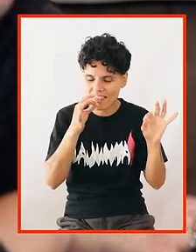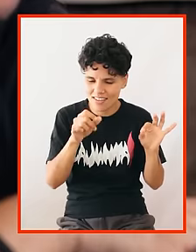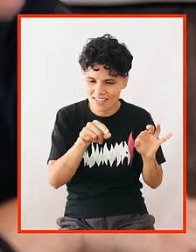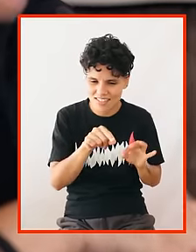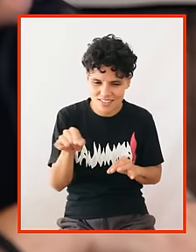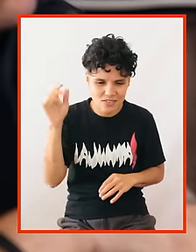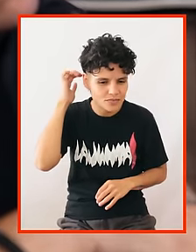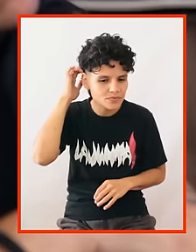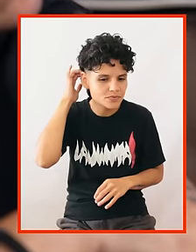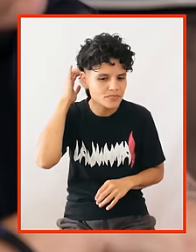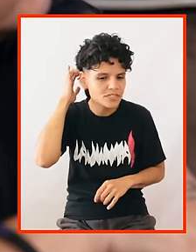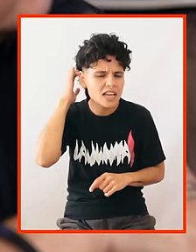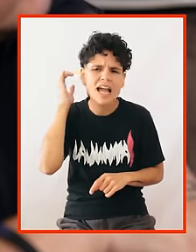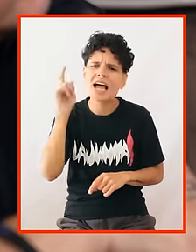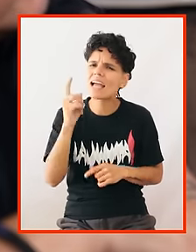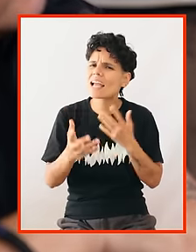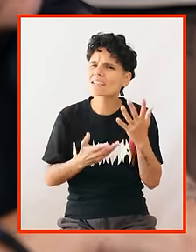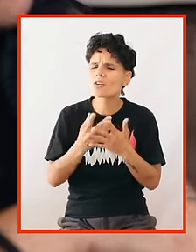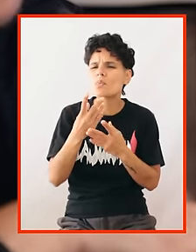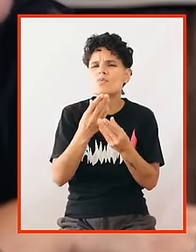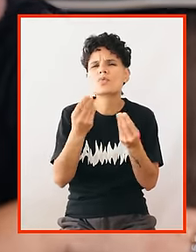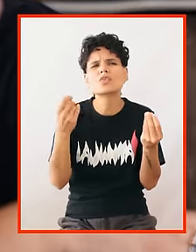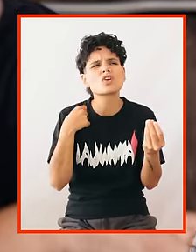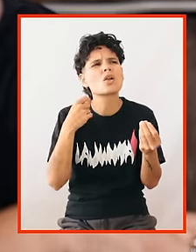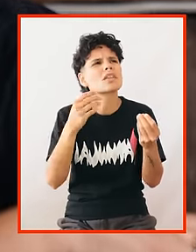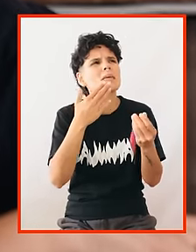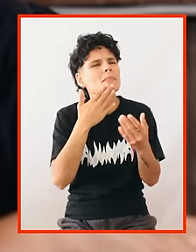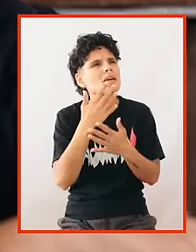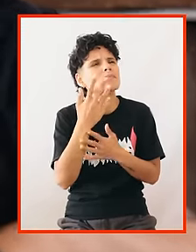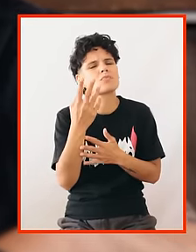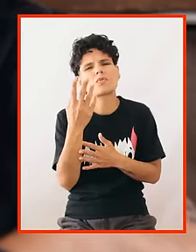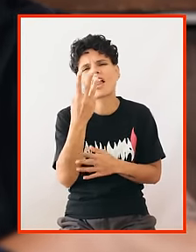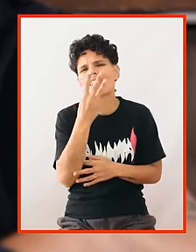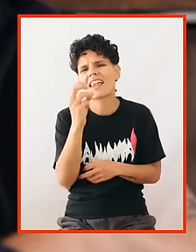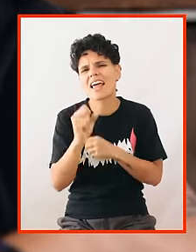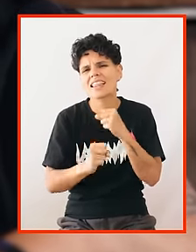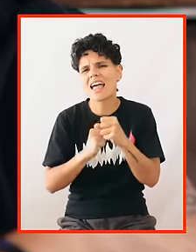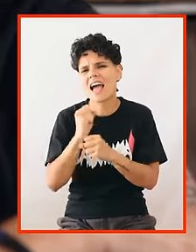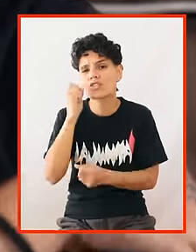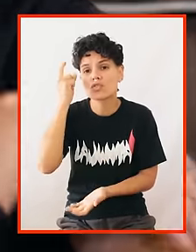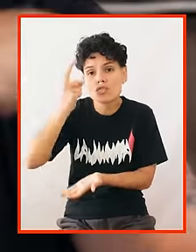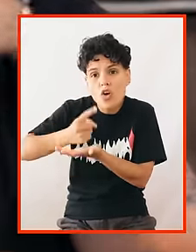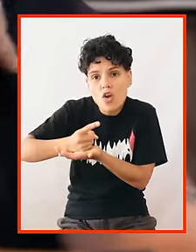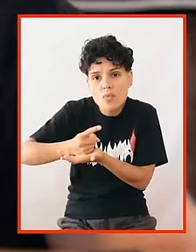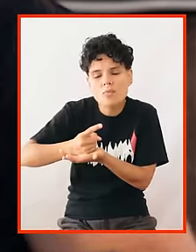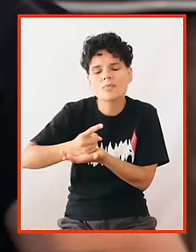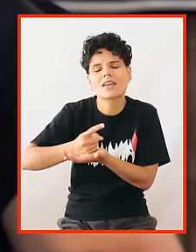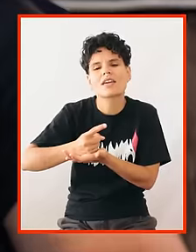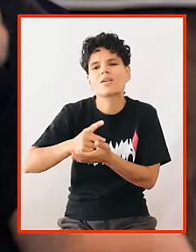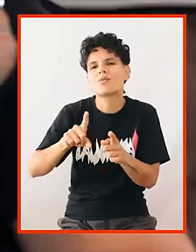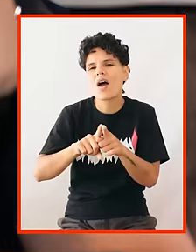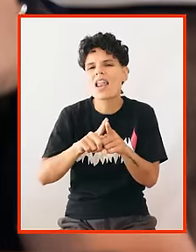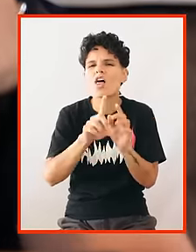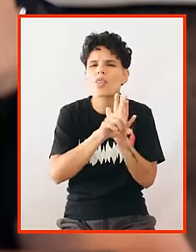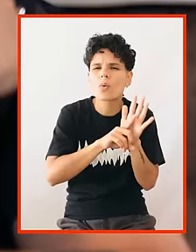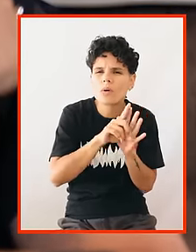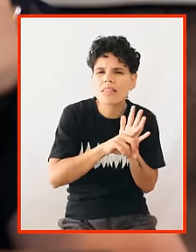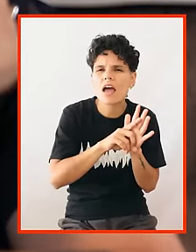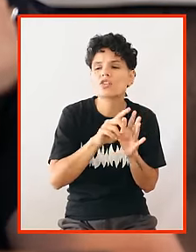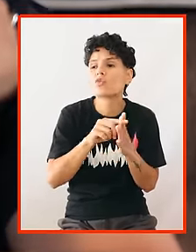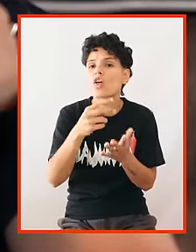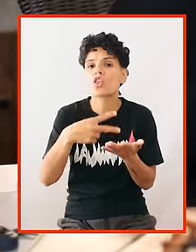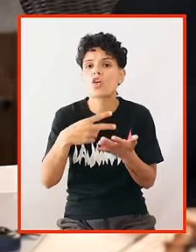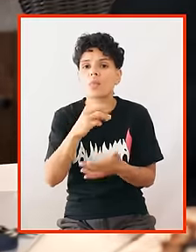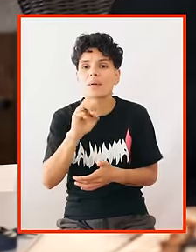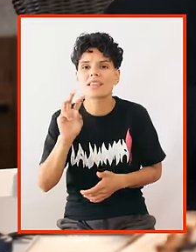había mucha reflexión en torno a los 30 años del golpe. Fue el 2003. Entonces, mucho documental, mucho repaso